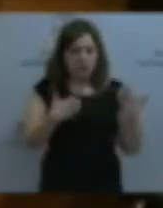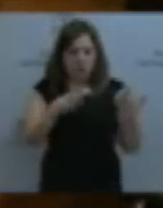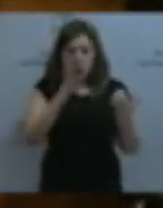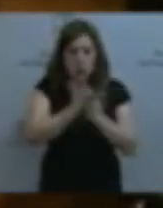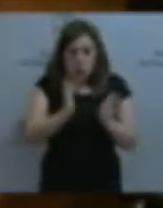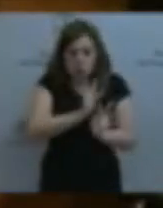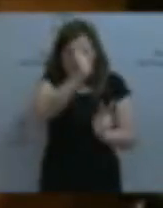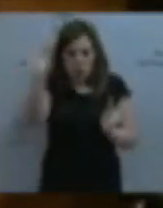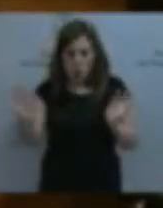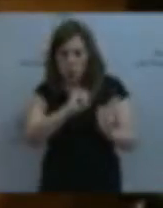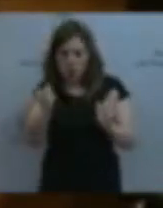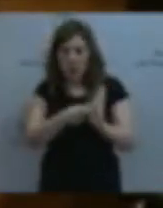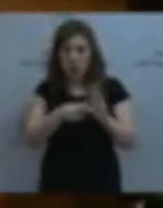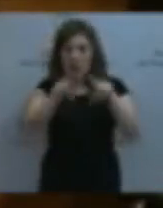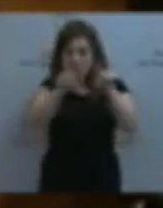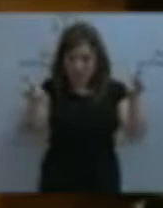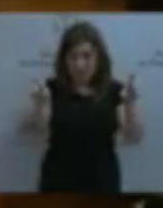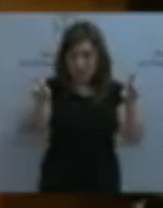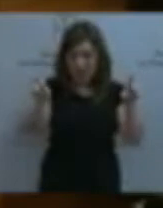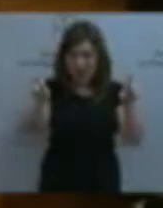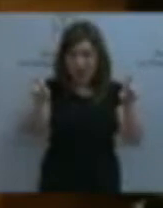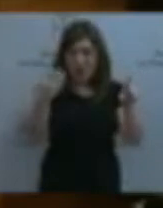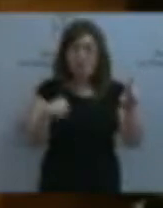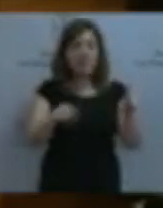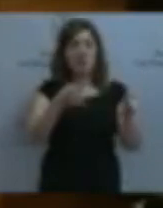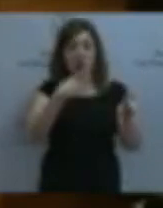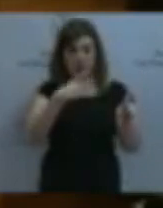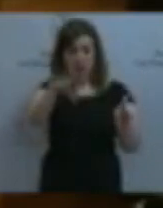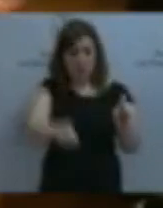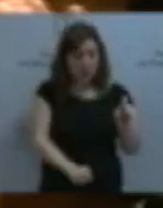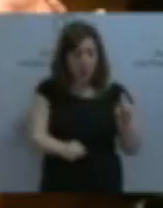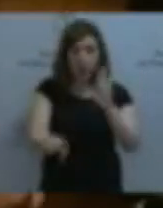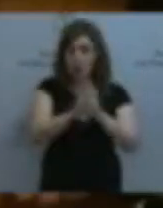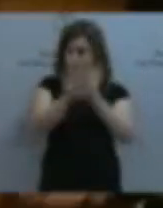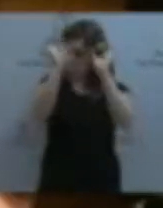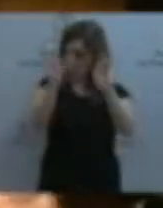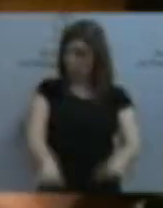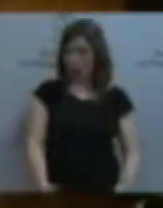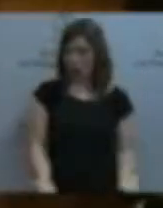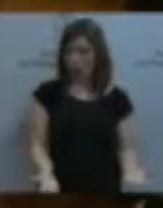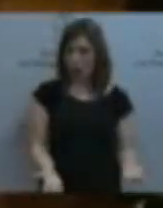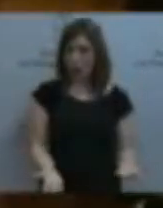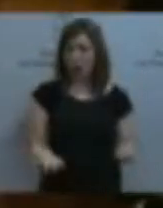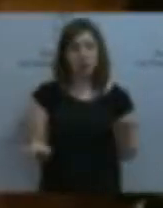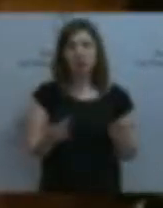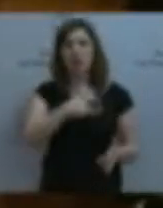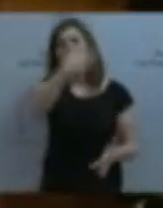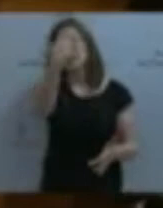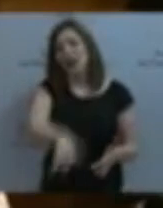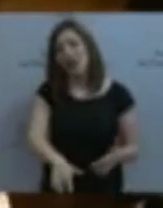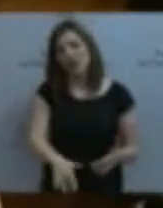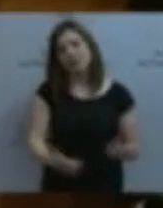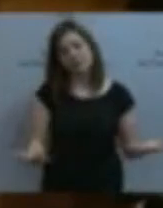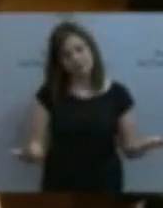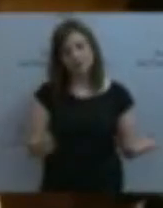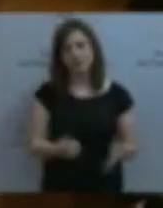la empresa adjudicataria sigue ahí, exactamente en el mismo sitio. Entonces, claro, la impunidad pues deja